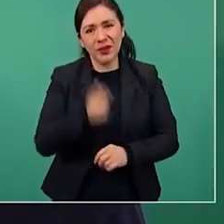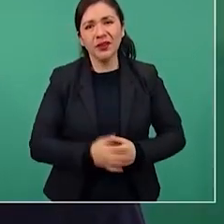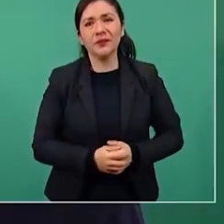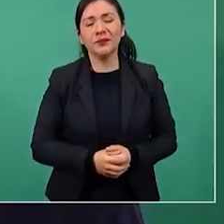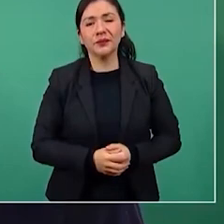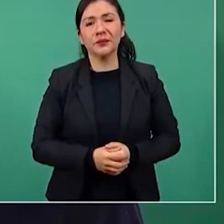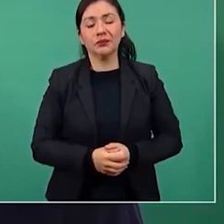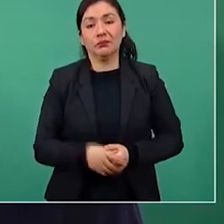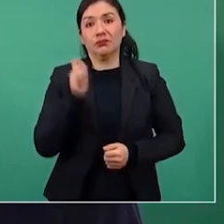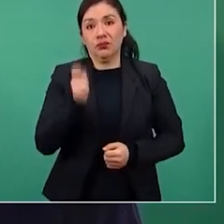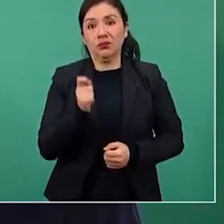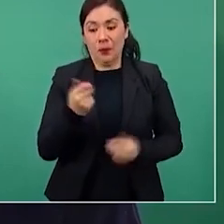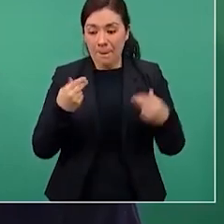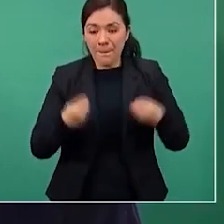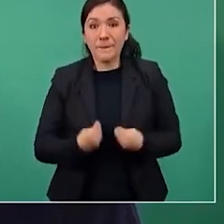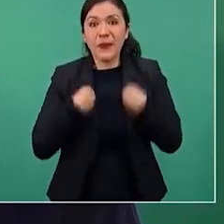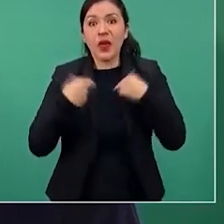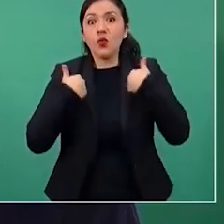seres humanos,